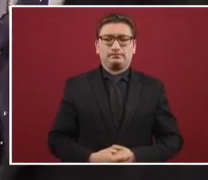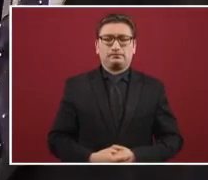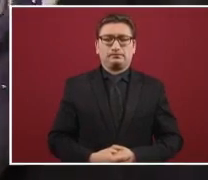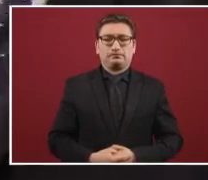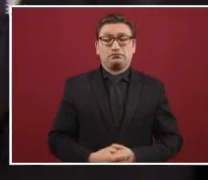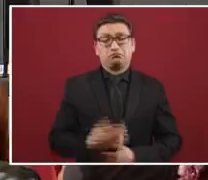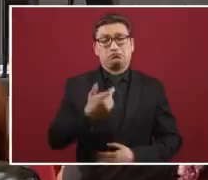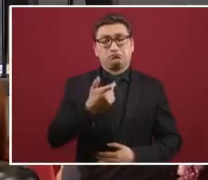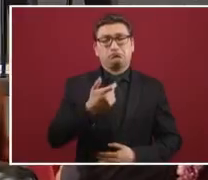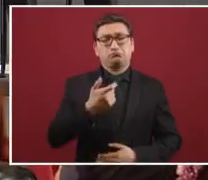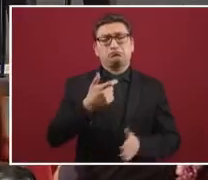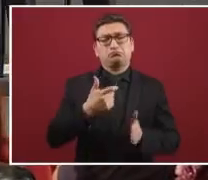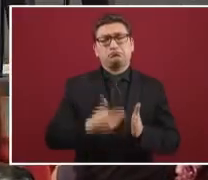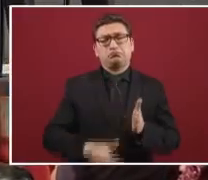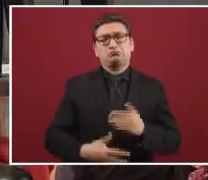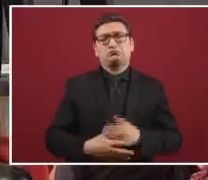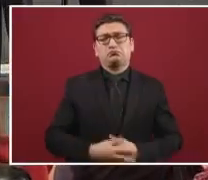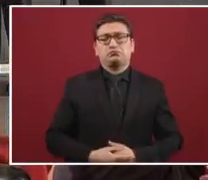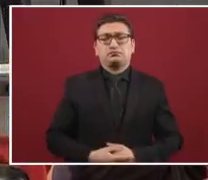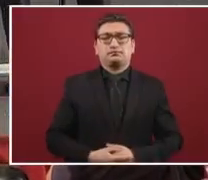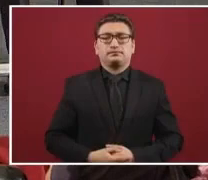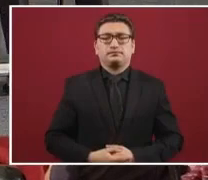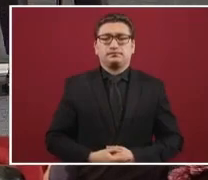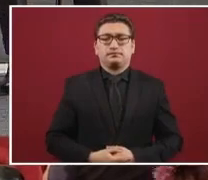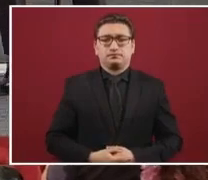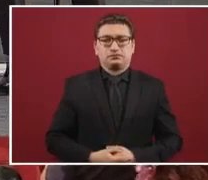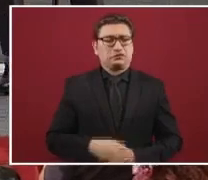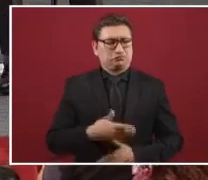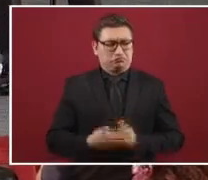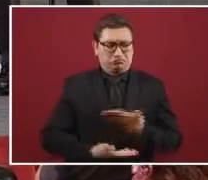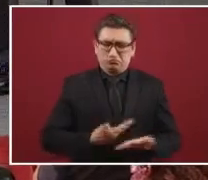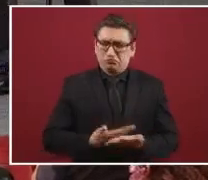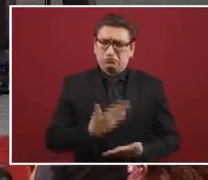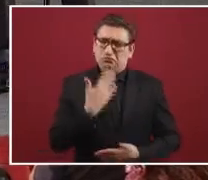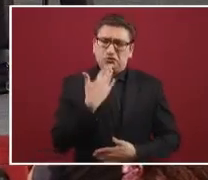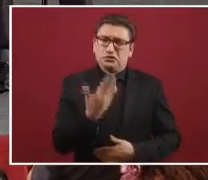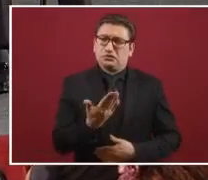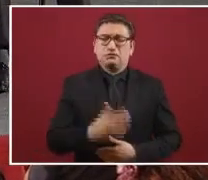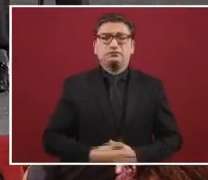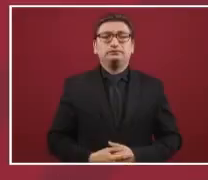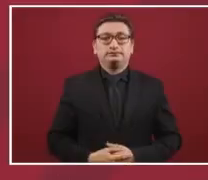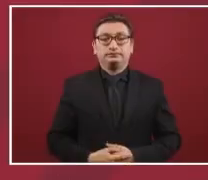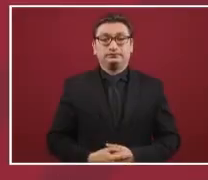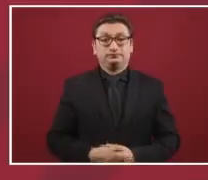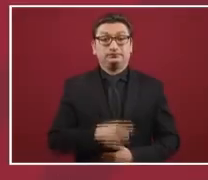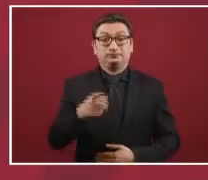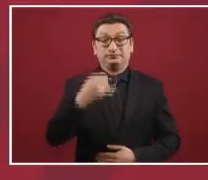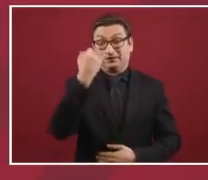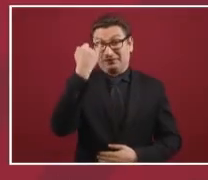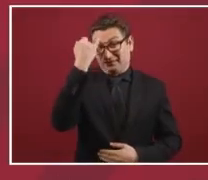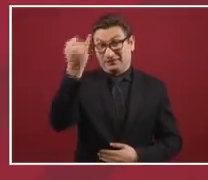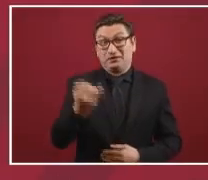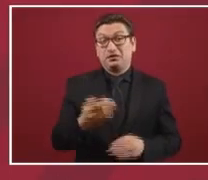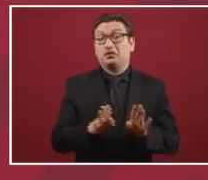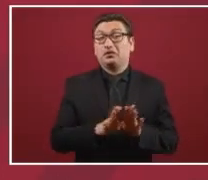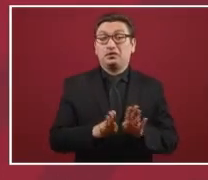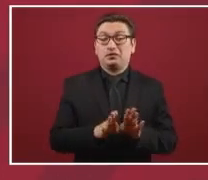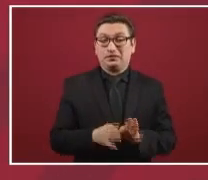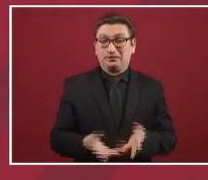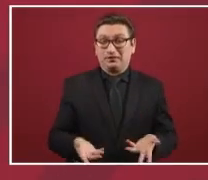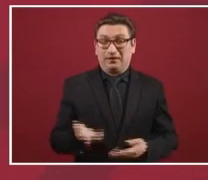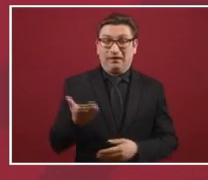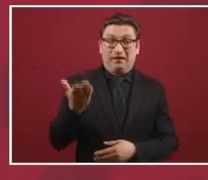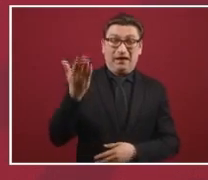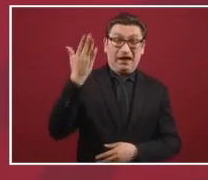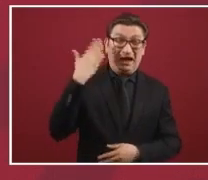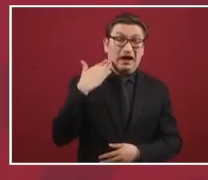económico y buen servicio. Imagínense cuánto se gastaba